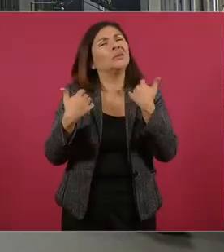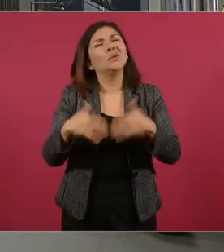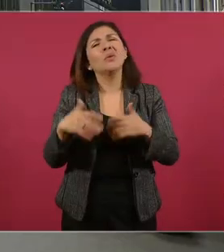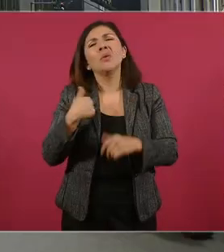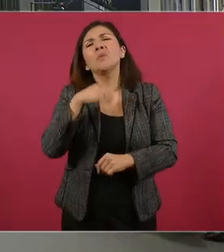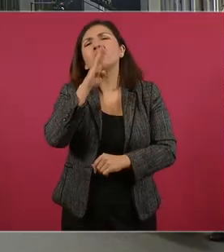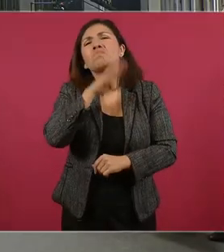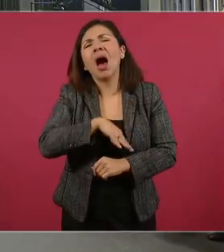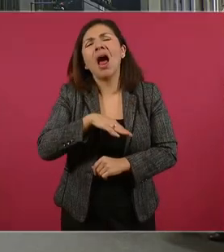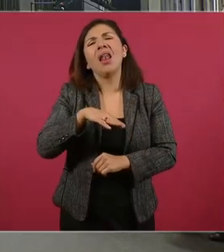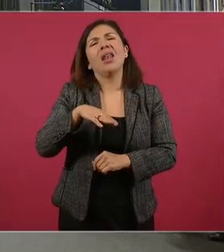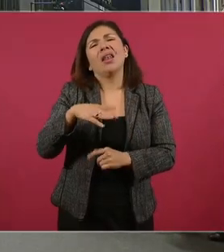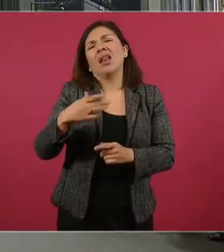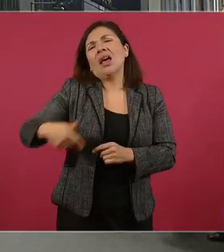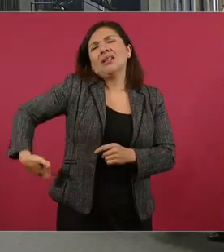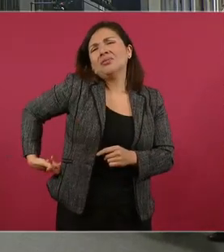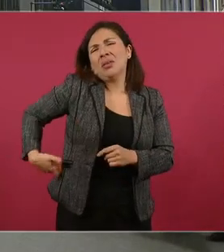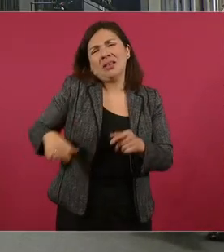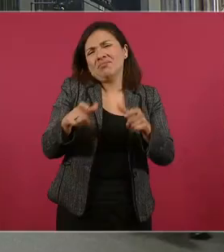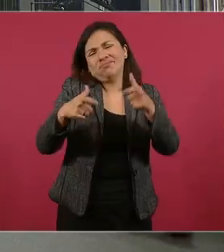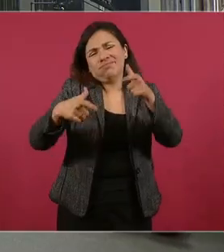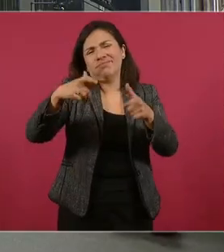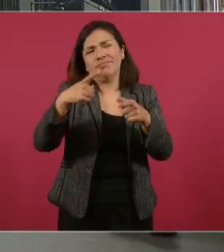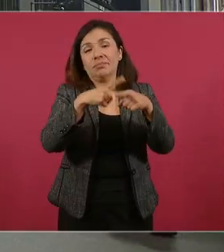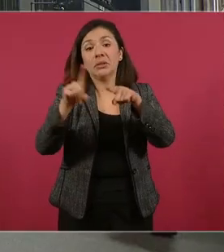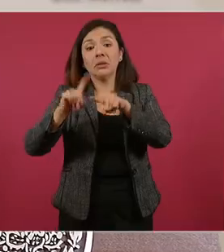traigo mal un disco. Y